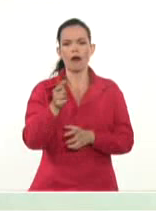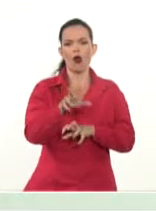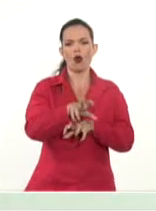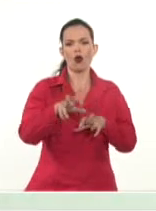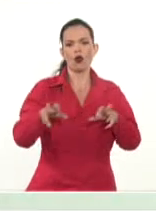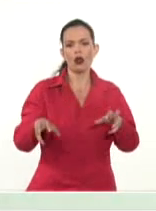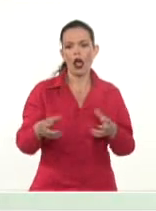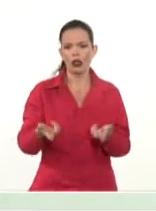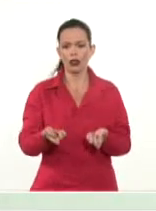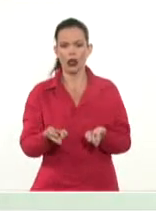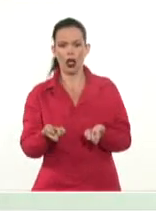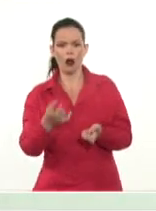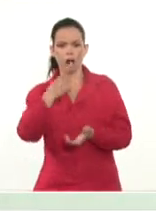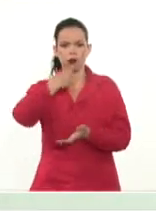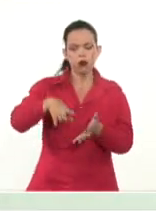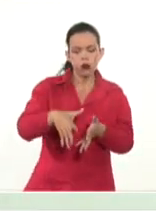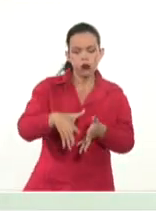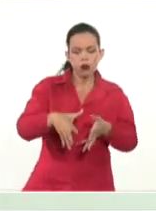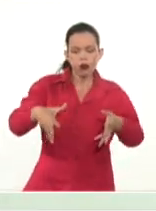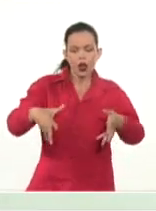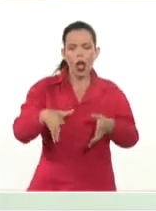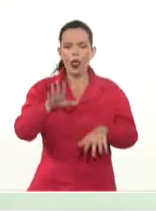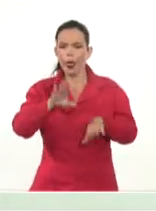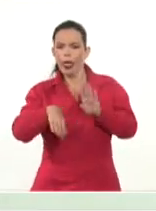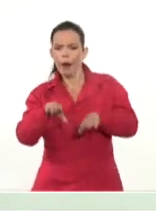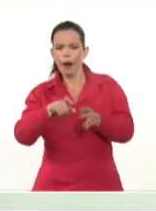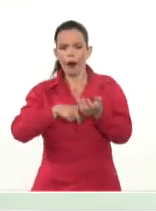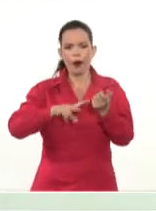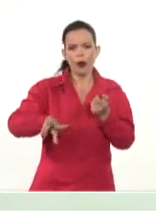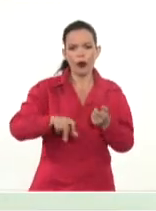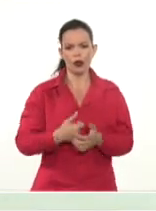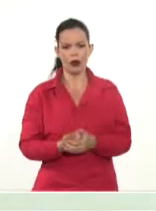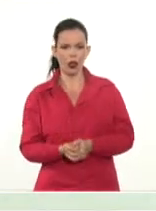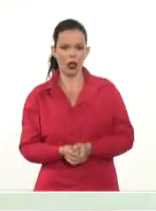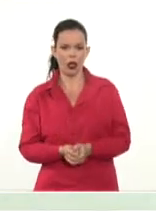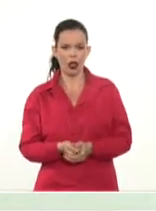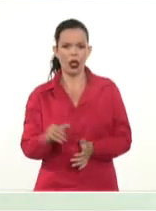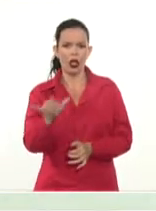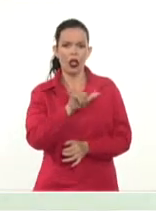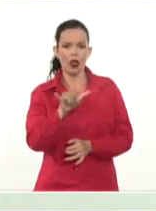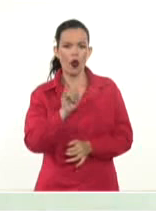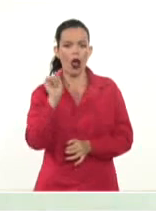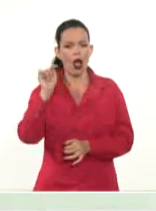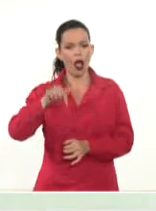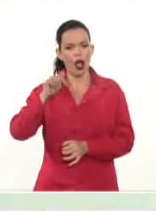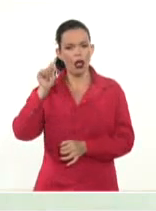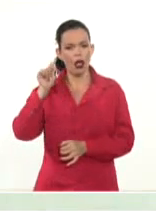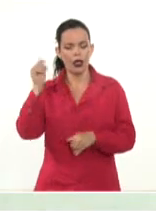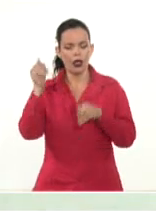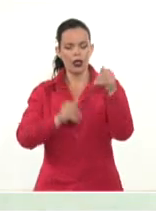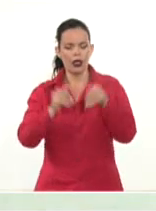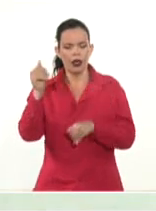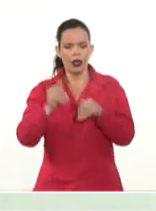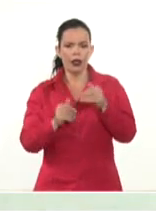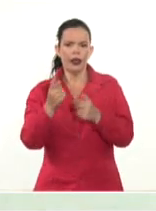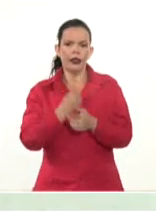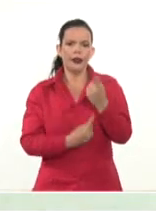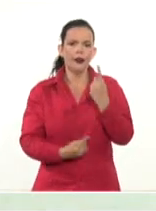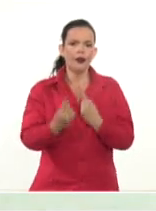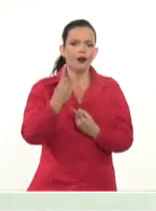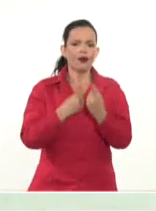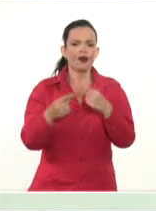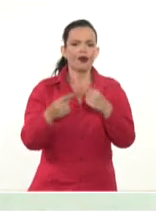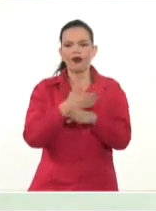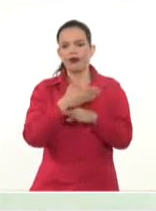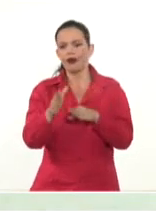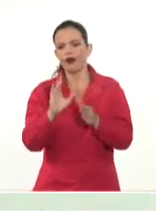nuestra ganadería según el territorio que estemos. Tenemos también presencia de compañeros de los diferentes